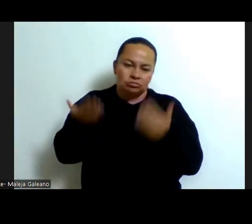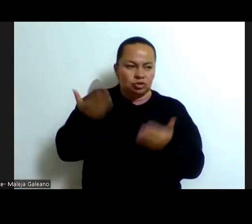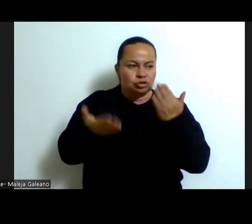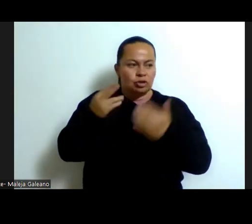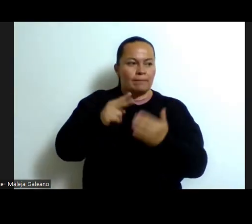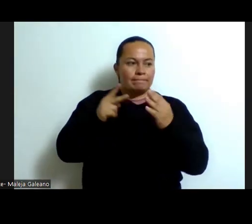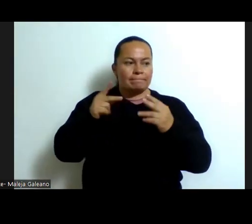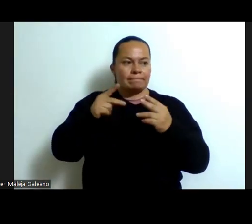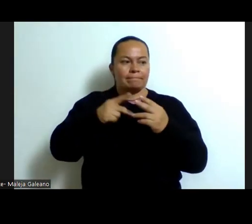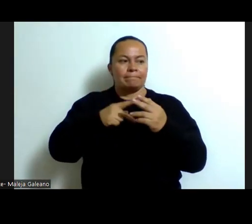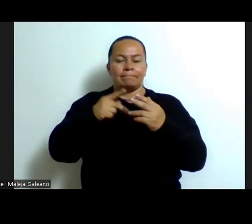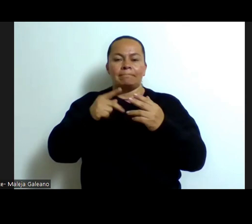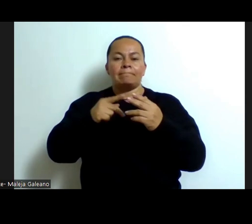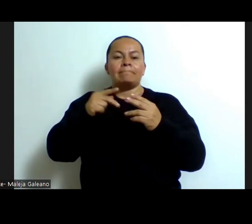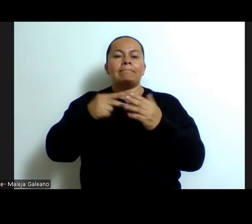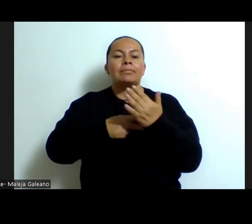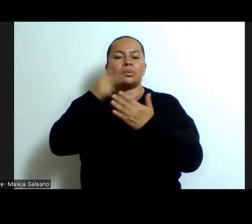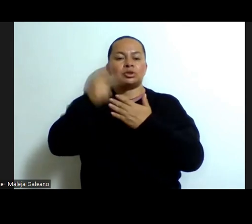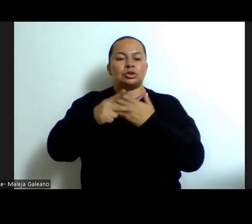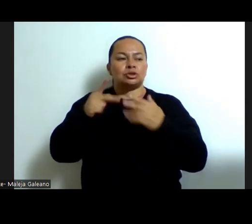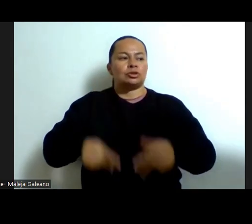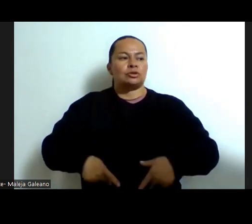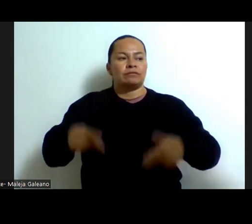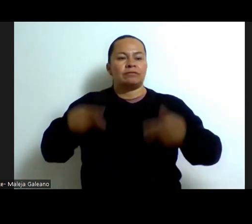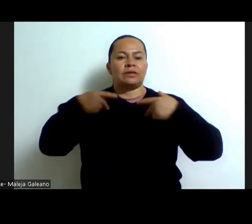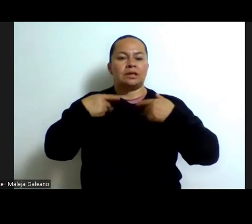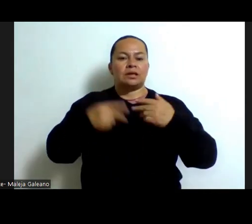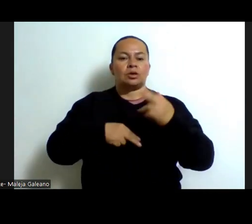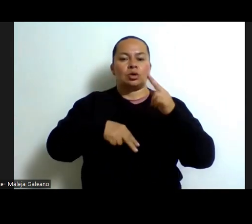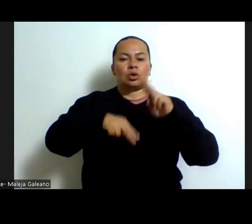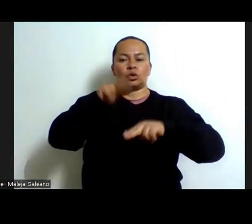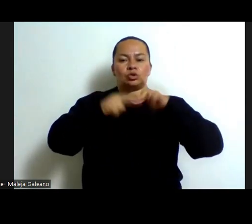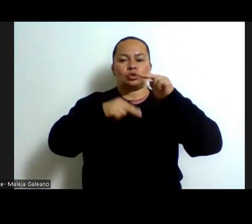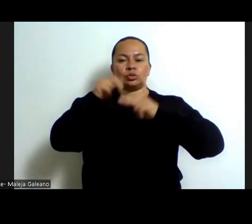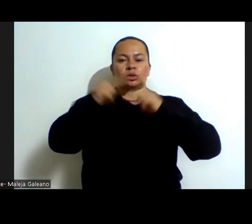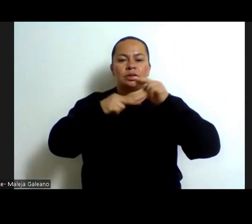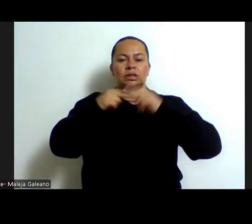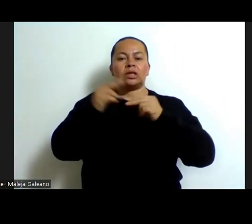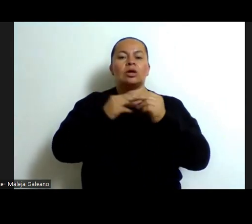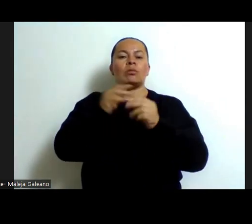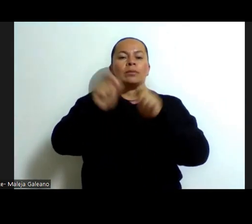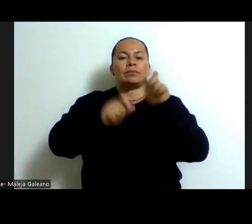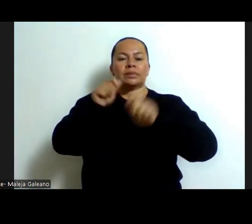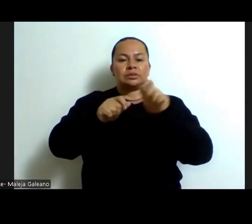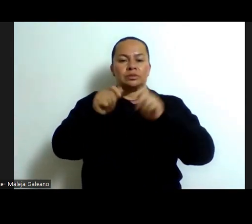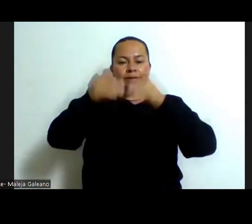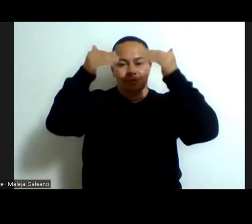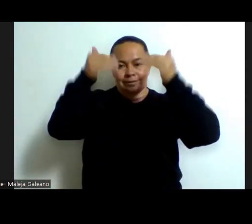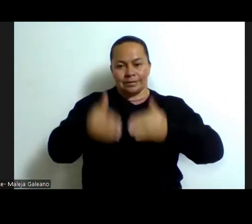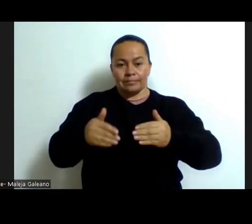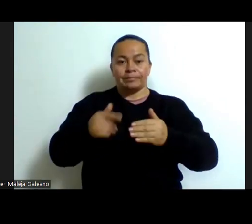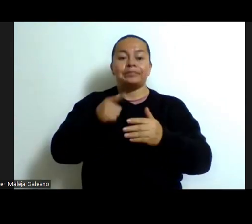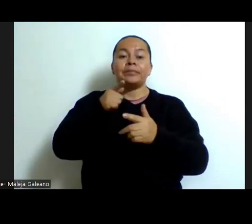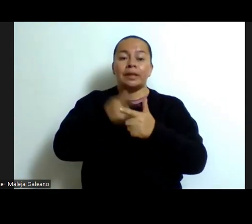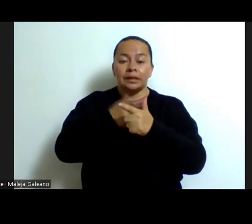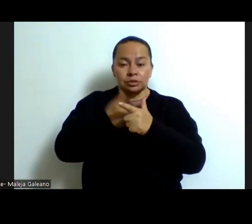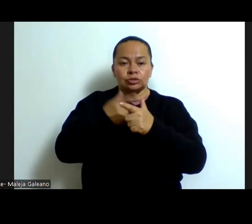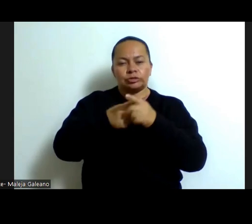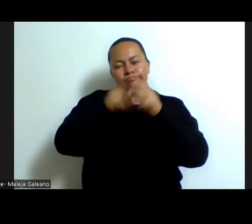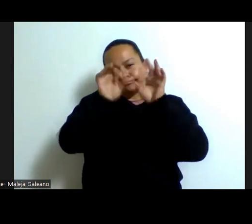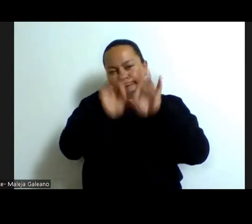vida que se esté construyendo o que quiera construirse la persona con discapacidad Entonces esto es supremamente